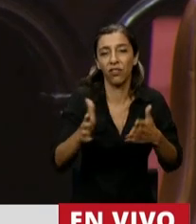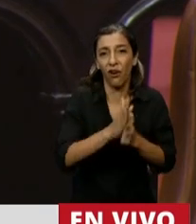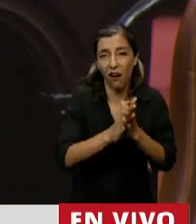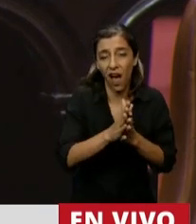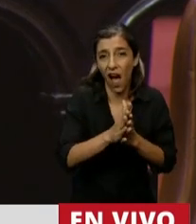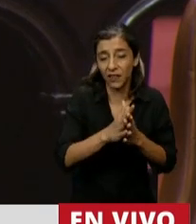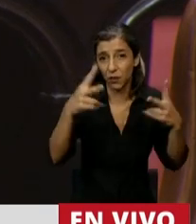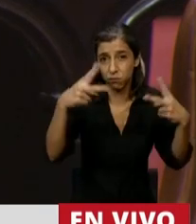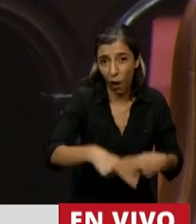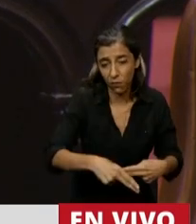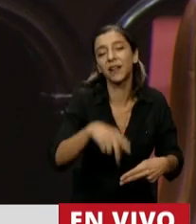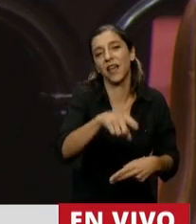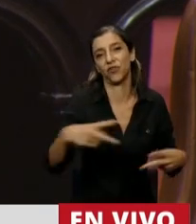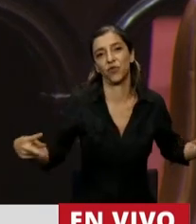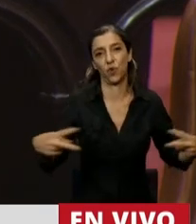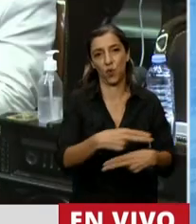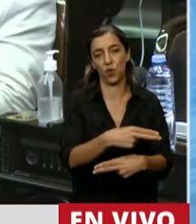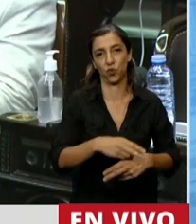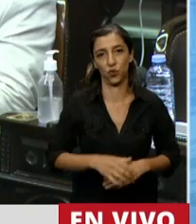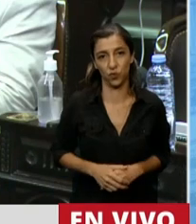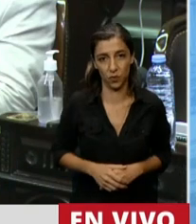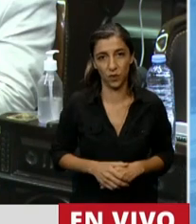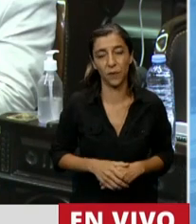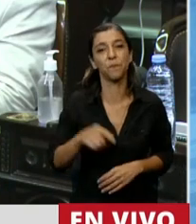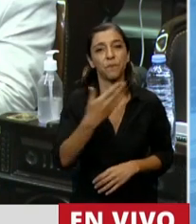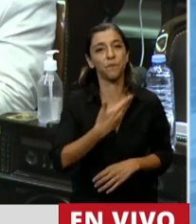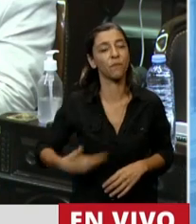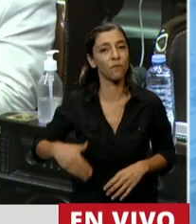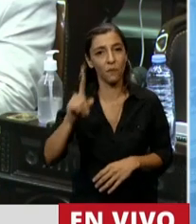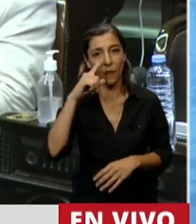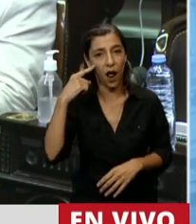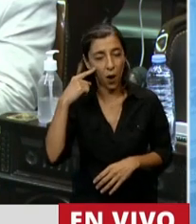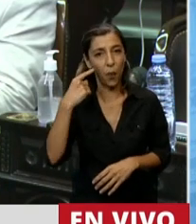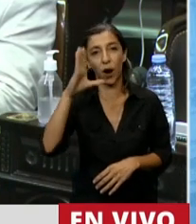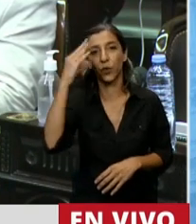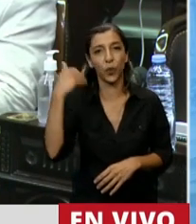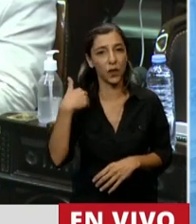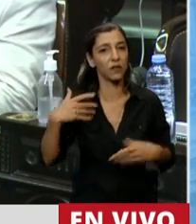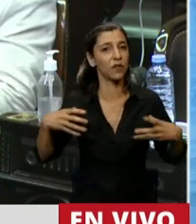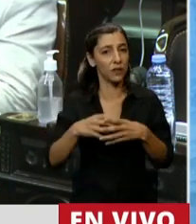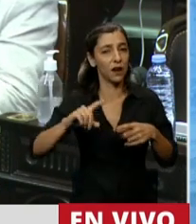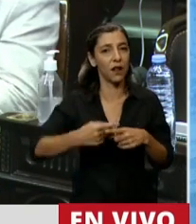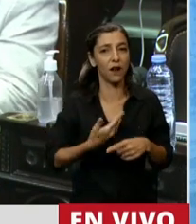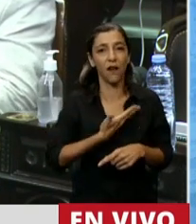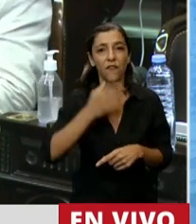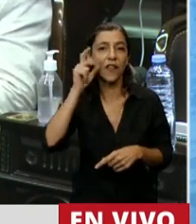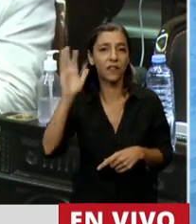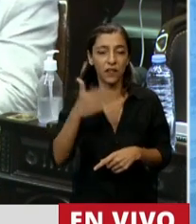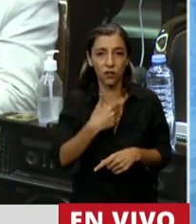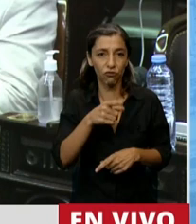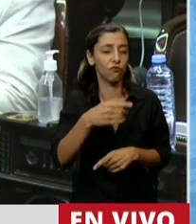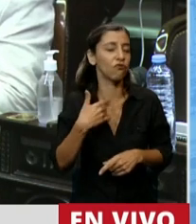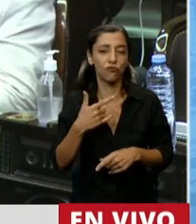abuelos, que fue el beneficio que en primer lugar restableció Alberto y Cristina y el Frente de Todos. Ajuste es